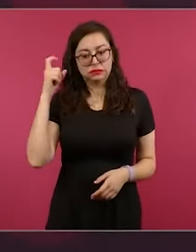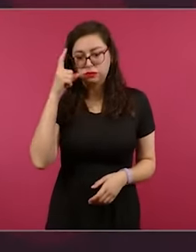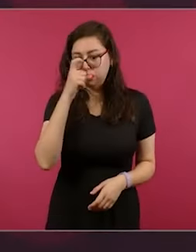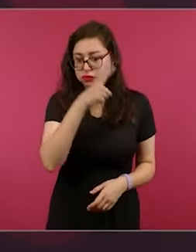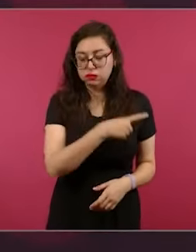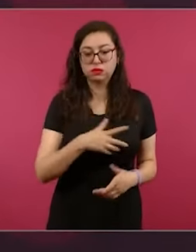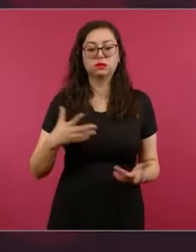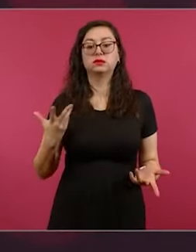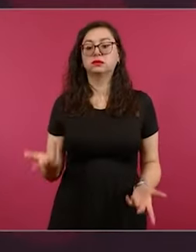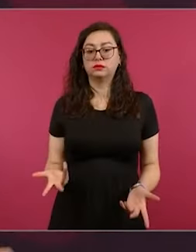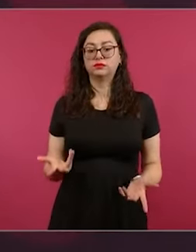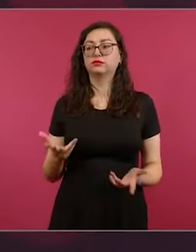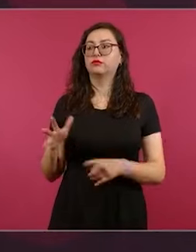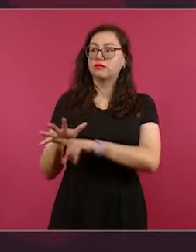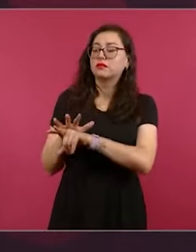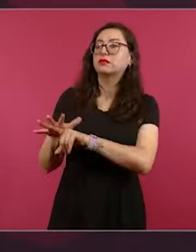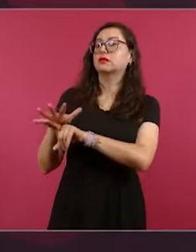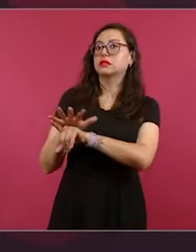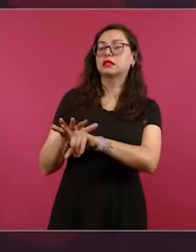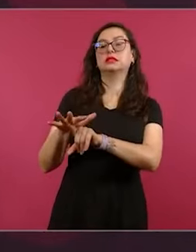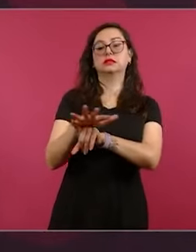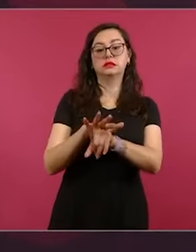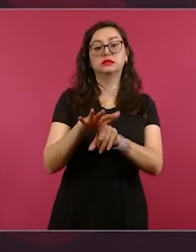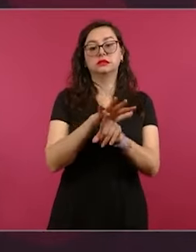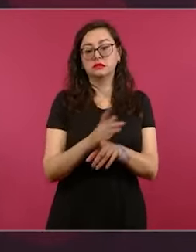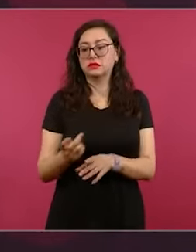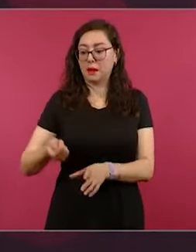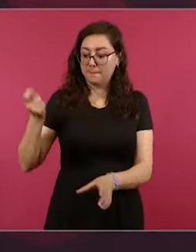resuelvan que haya sentencias,